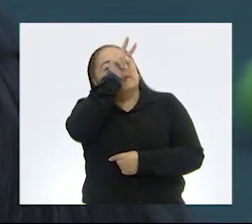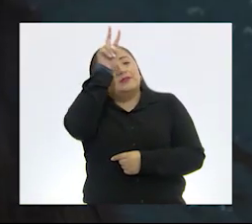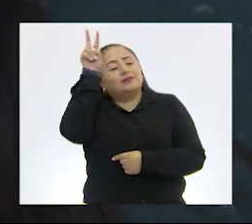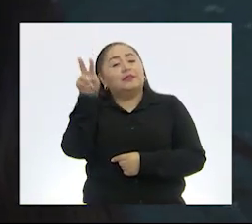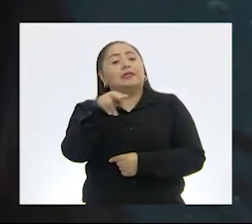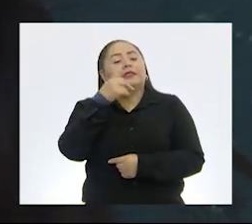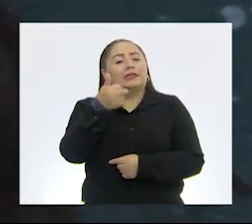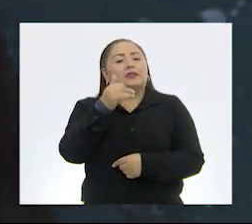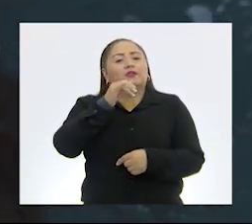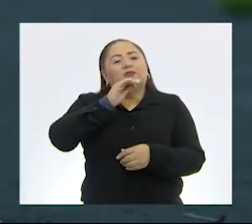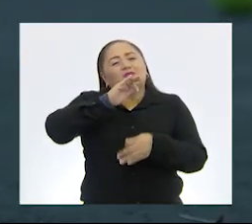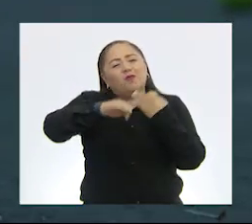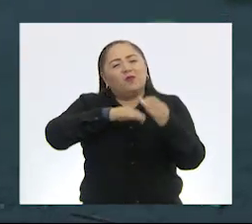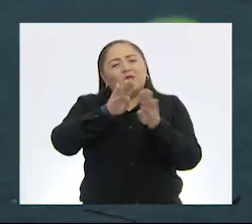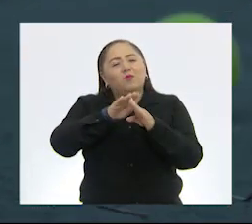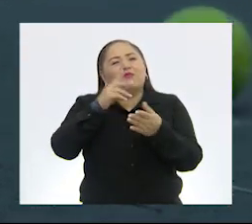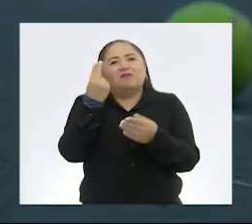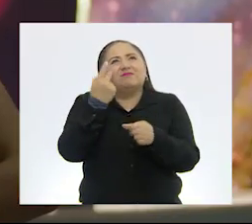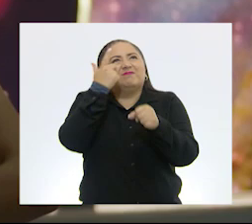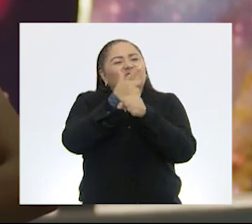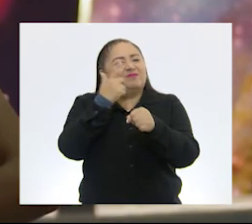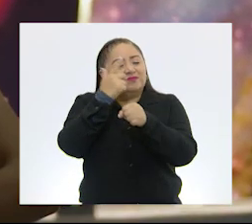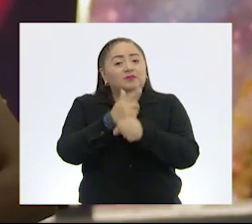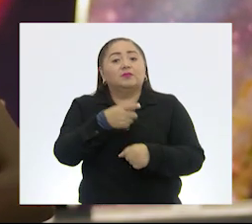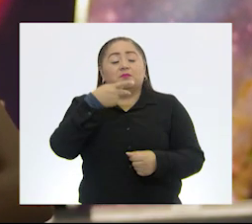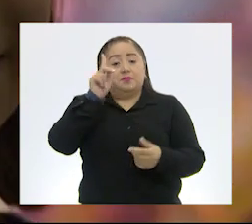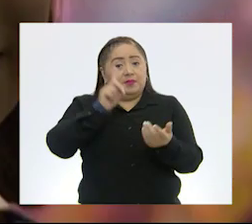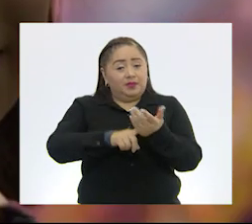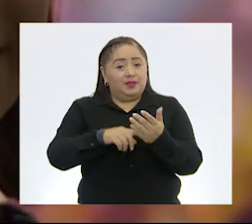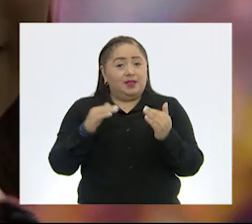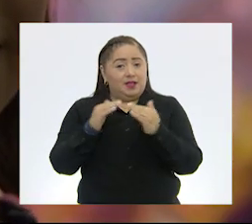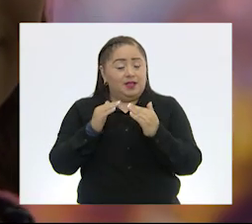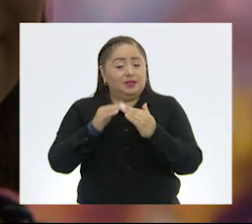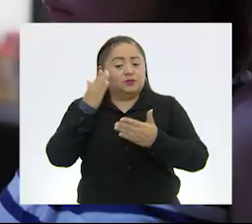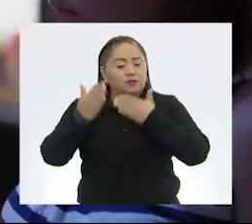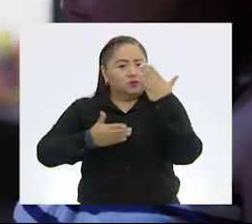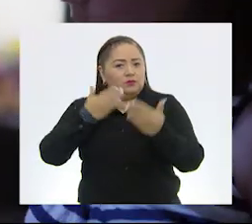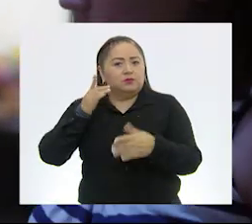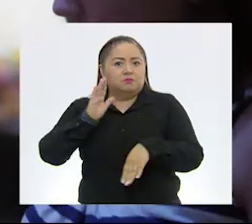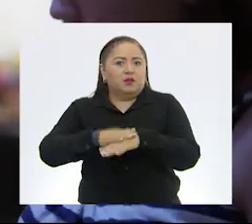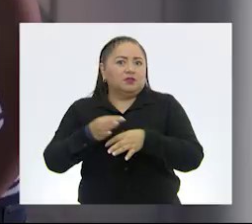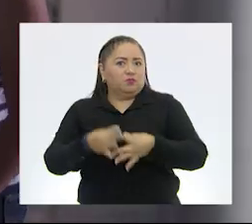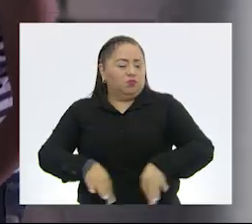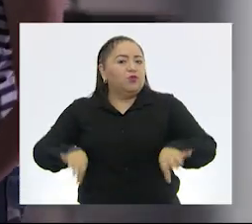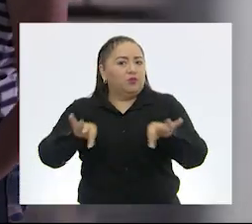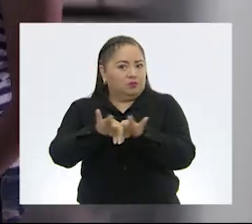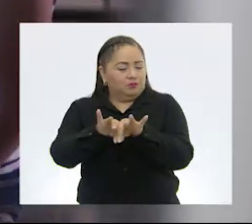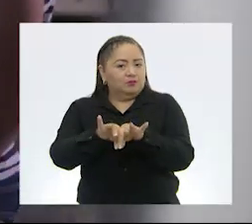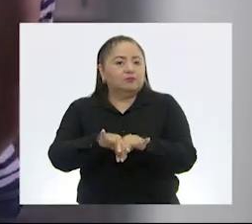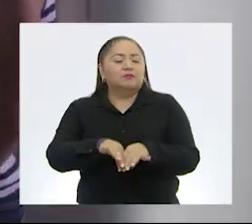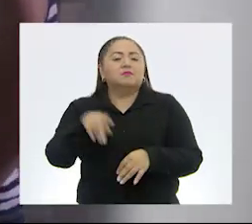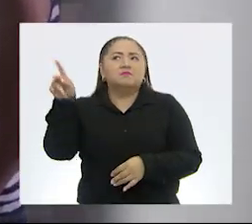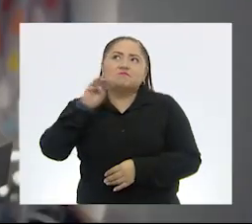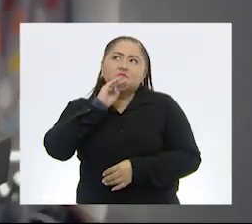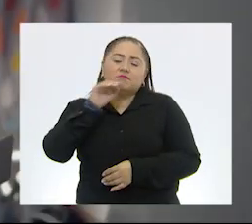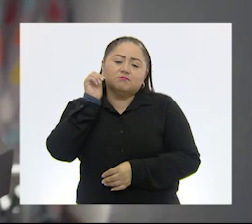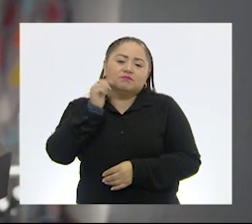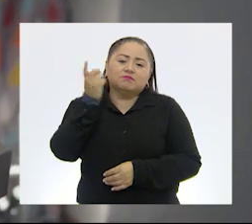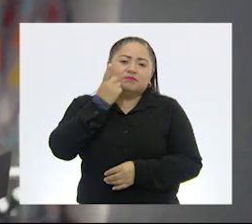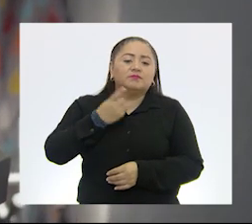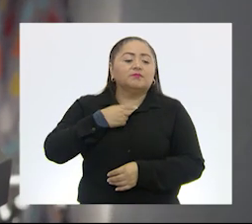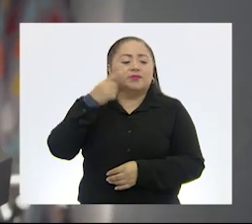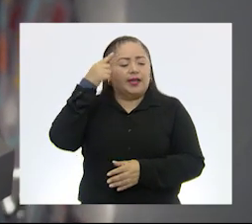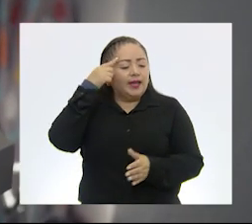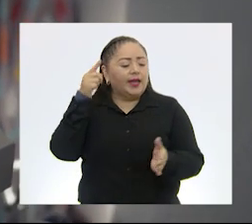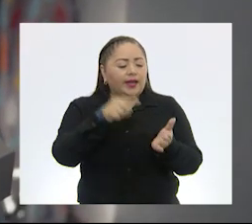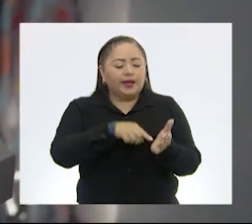y todo lo que aún había por descubrir. Y aunque en casa el estudio siempre era lo más importante, mi mamá me decía,